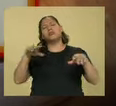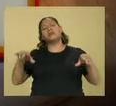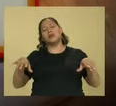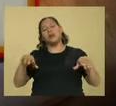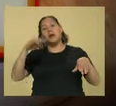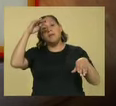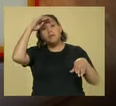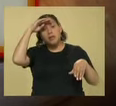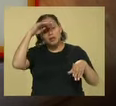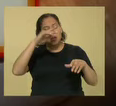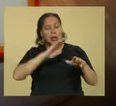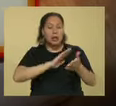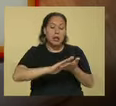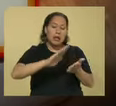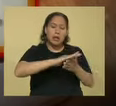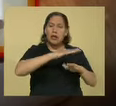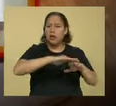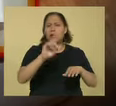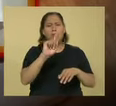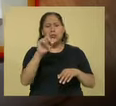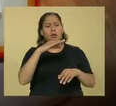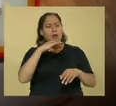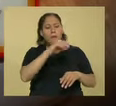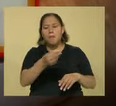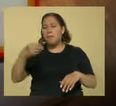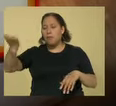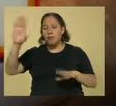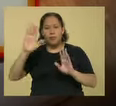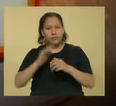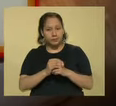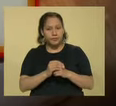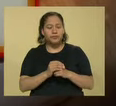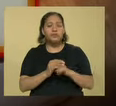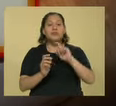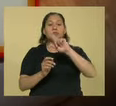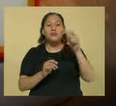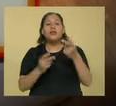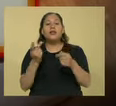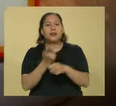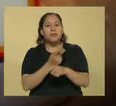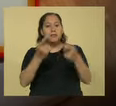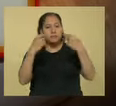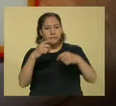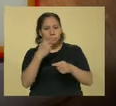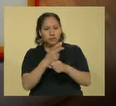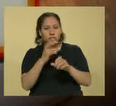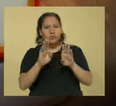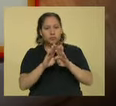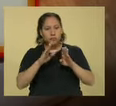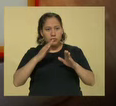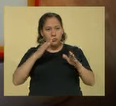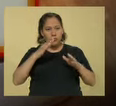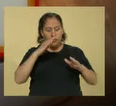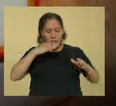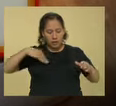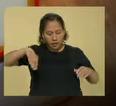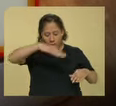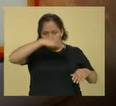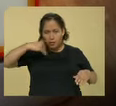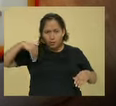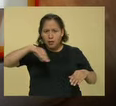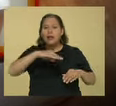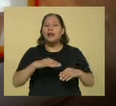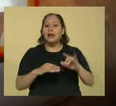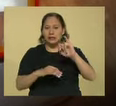que se lavan los productos y no, son desechables completamente. Después, ¿qué paso viene? ¿El envoltorio? ¿La envoltura?